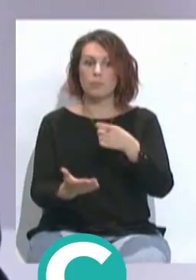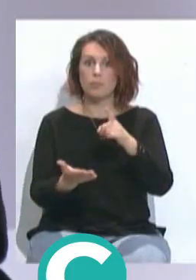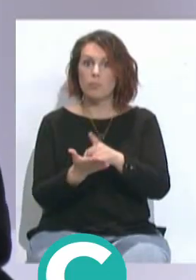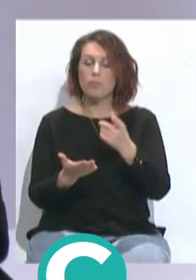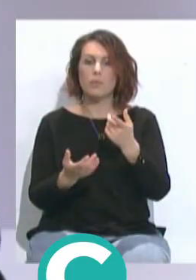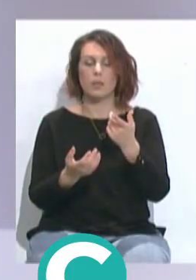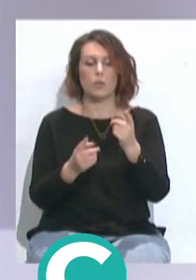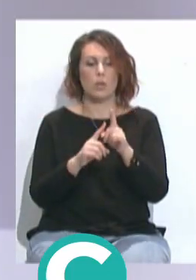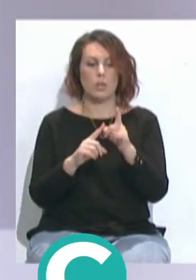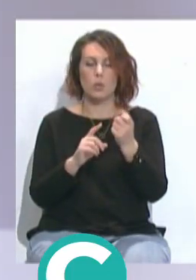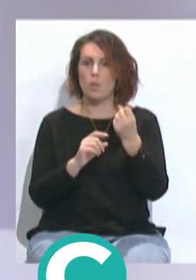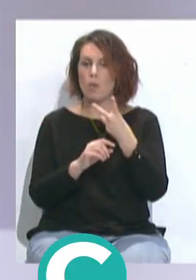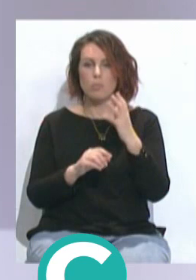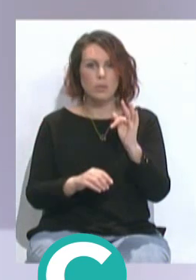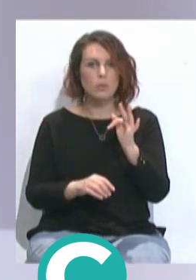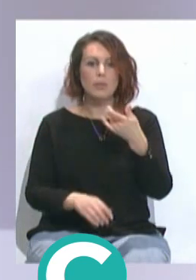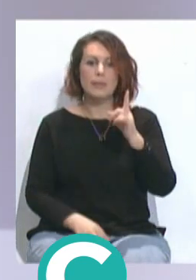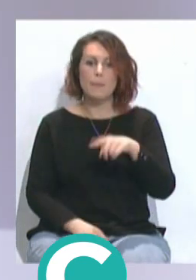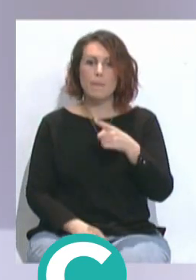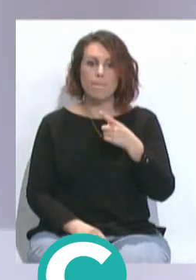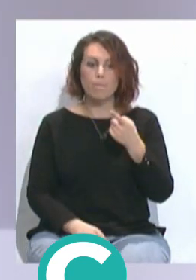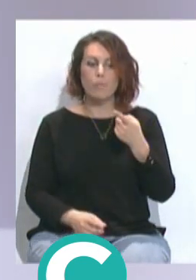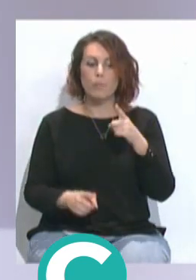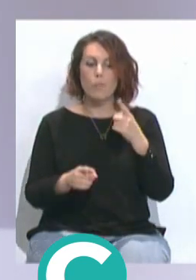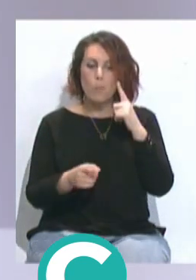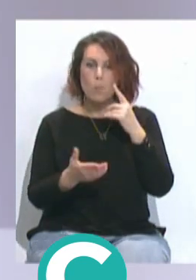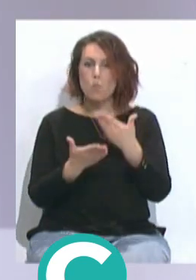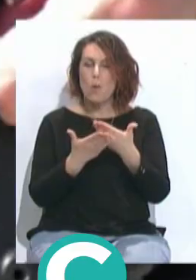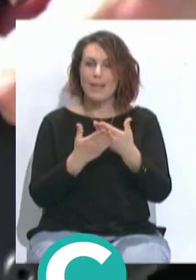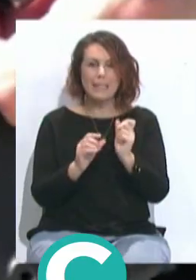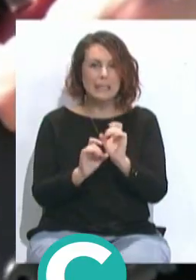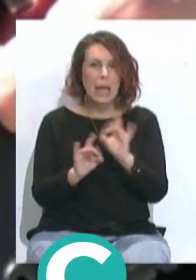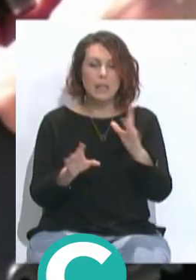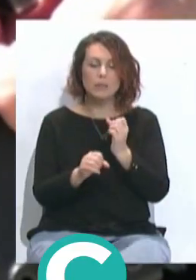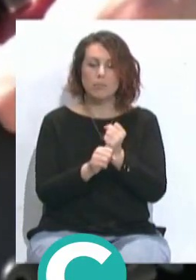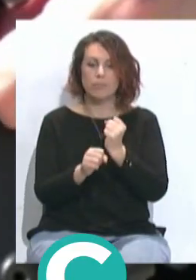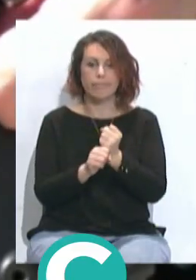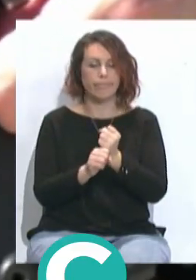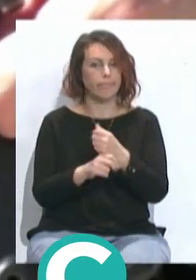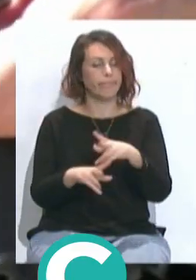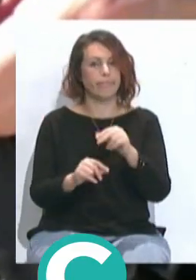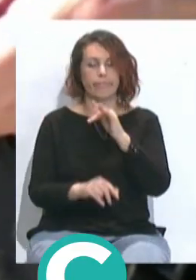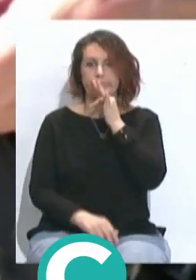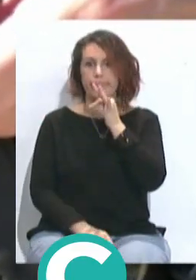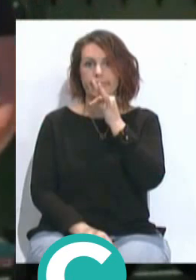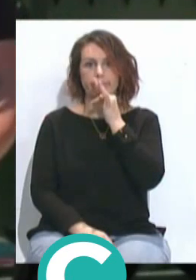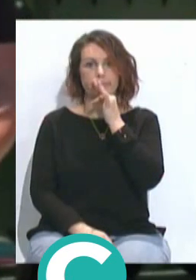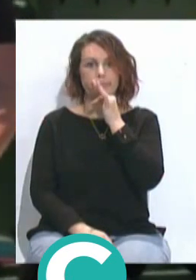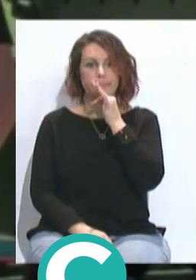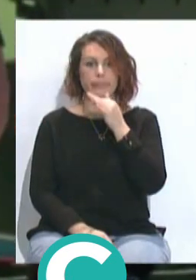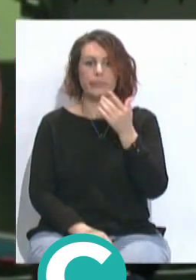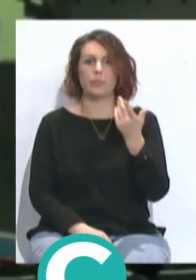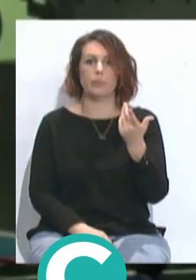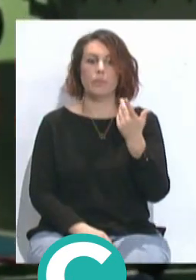indicadores muy positivos, pero también son una prueba clara de que el trabajo todavía no ha concluido. Nos